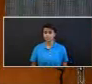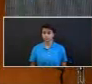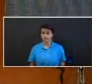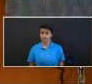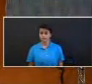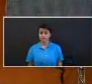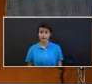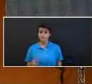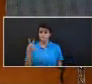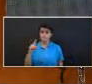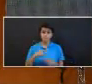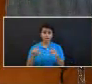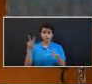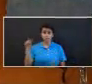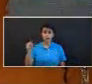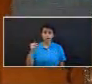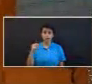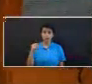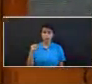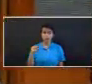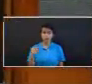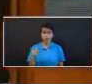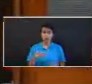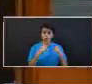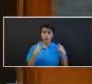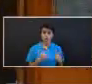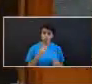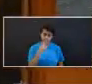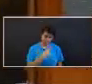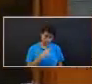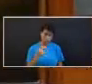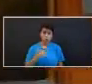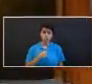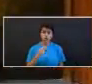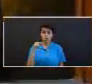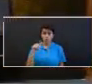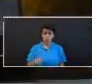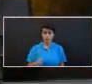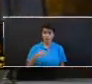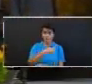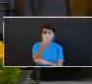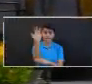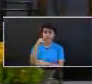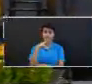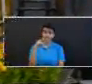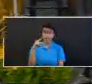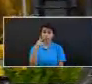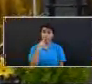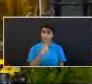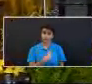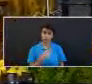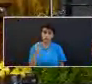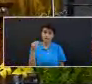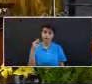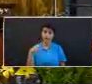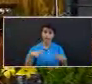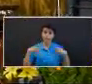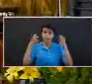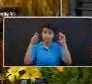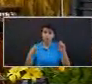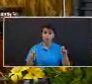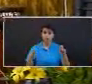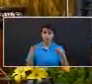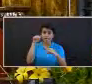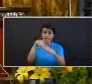Pero no hay un corazón humillado. Yo hoy en la mañana le decía a los hermanos que hay personas dentro de